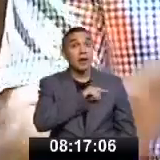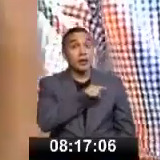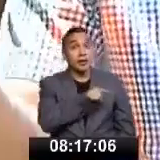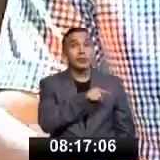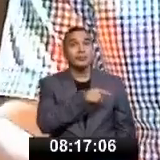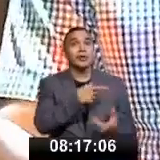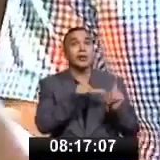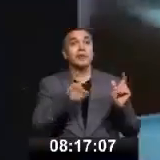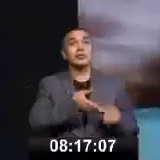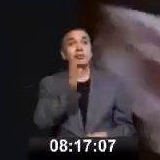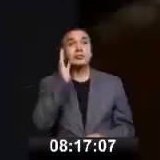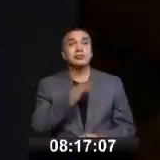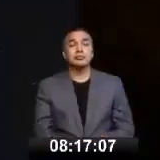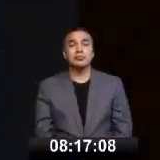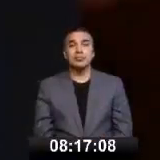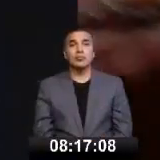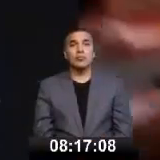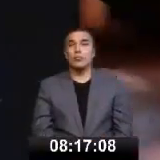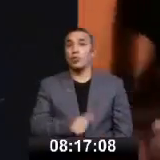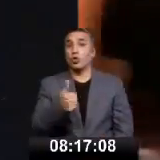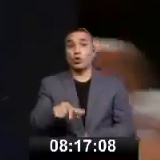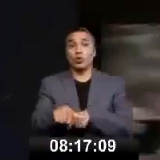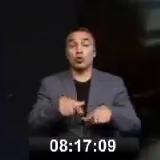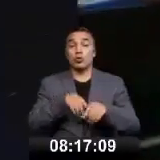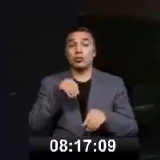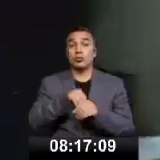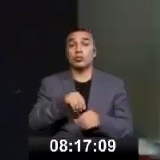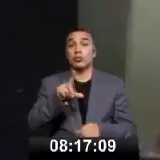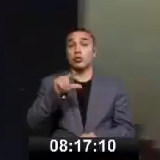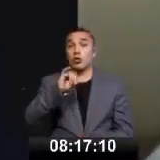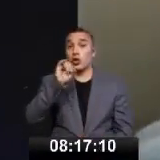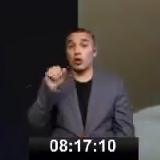delincuentes están libres. En otra hacienda de la parroquia Los